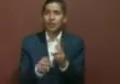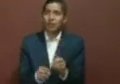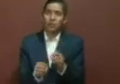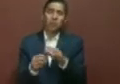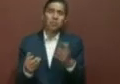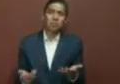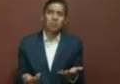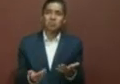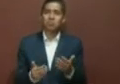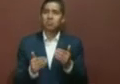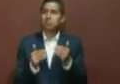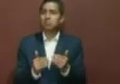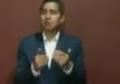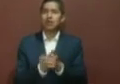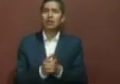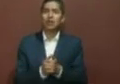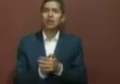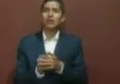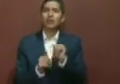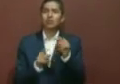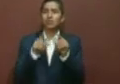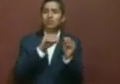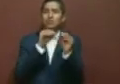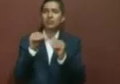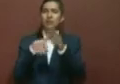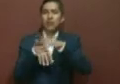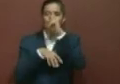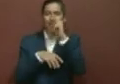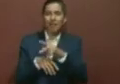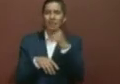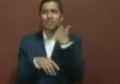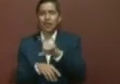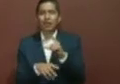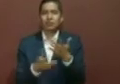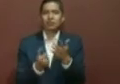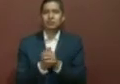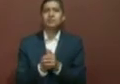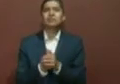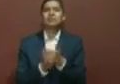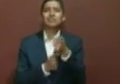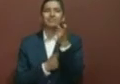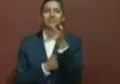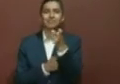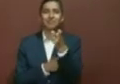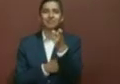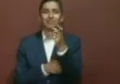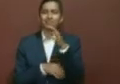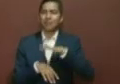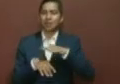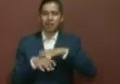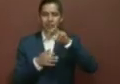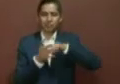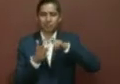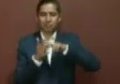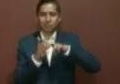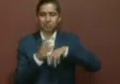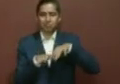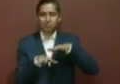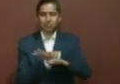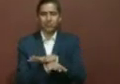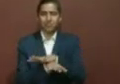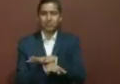momento pues mejor se iba uno para allá porque estaba más tranquilo, bueno, eso se ha trastocado, se ha modificado.